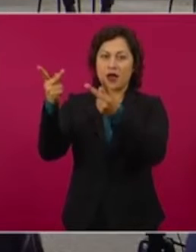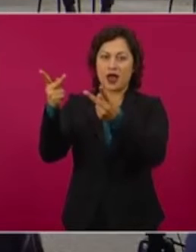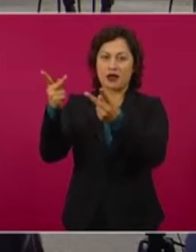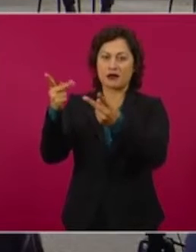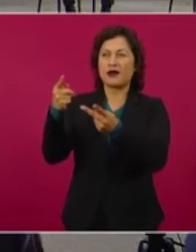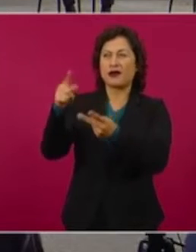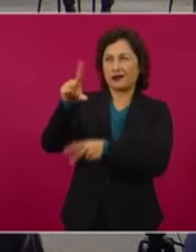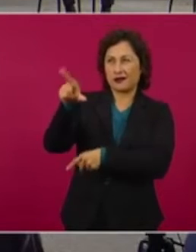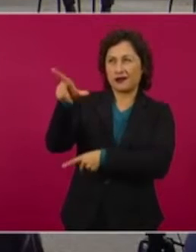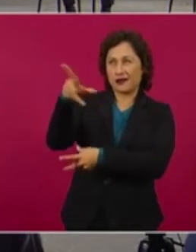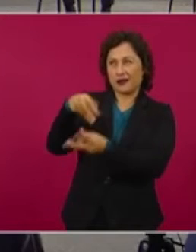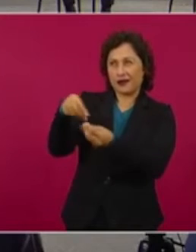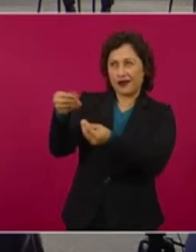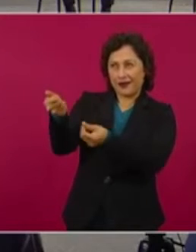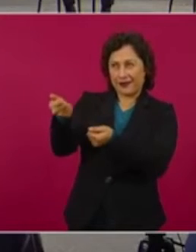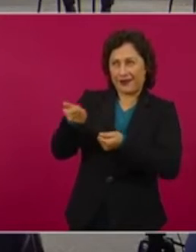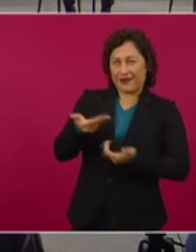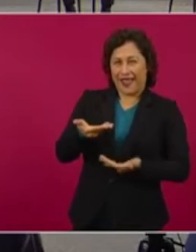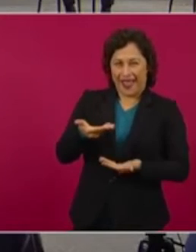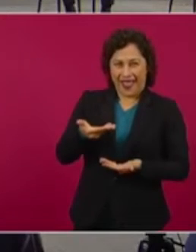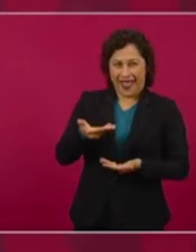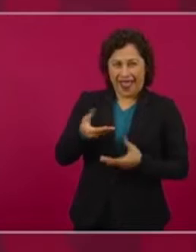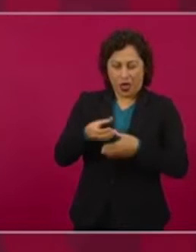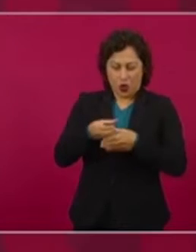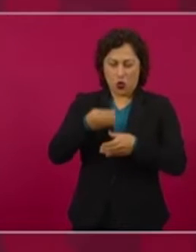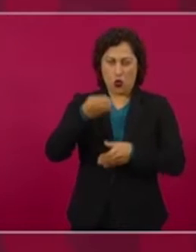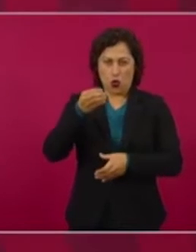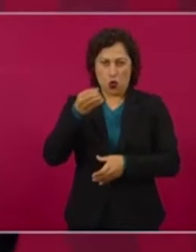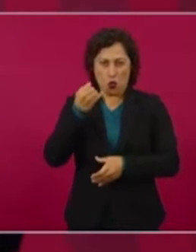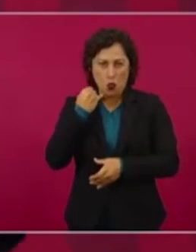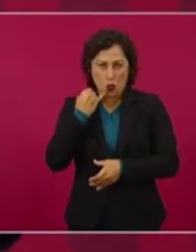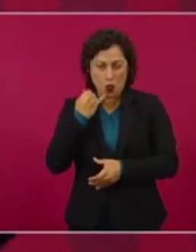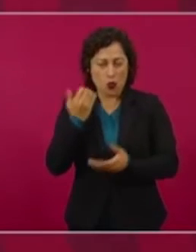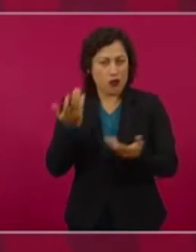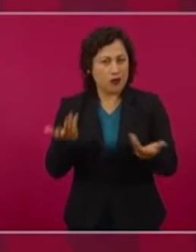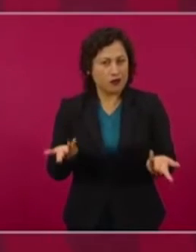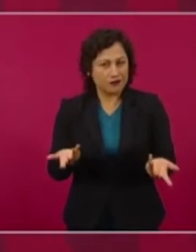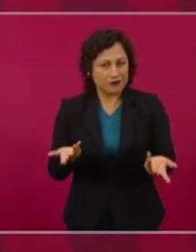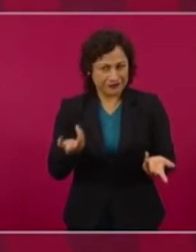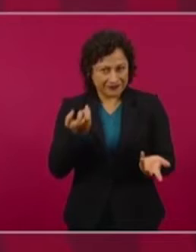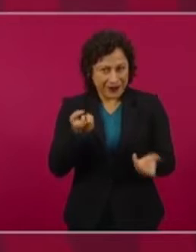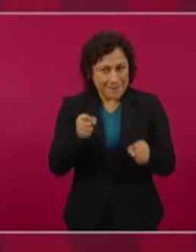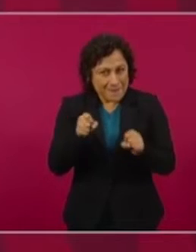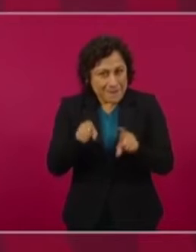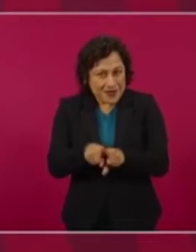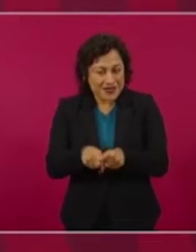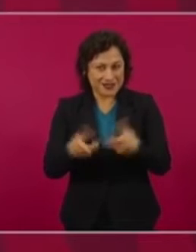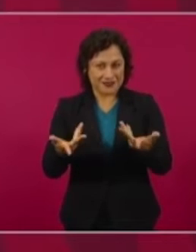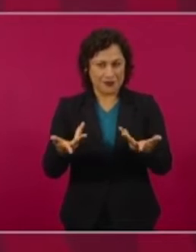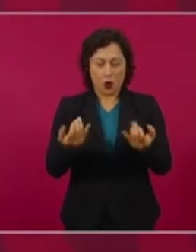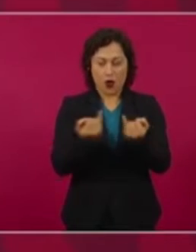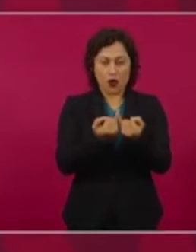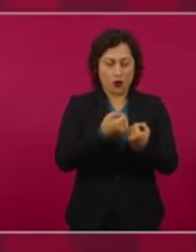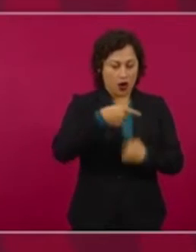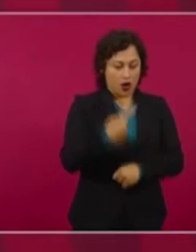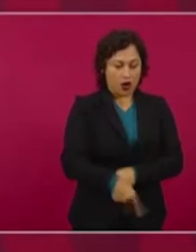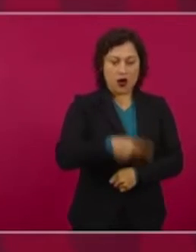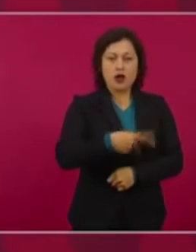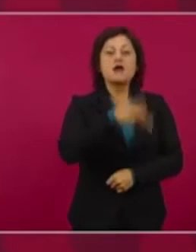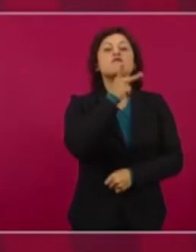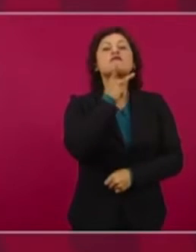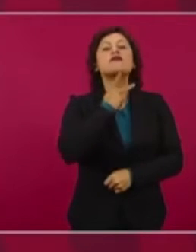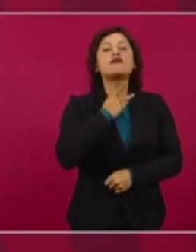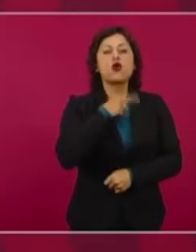pues entonces sí, hay que comprar la gasolina, pero tenemos la materia prima que se le puede dar valor